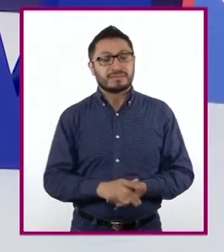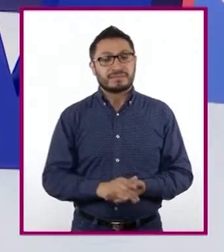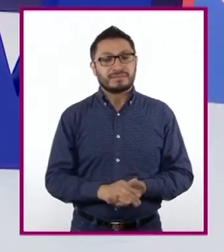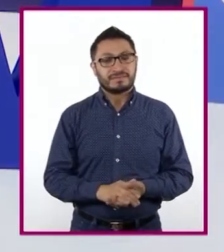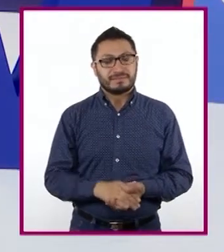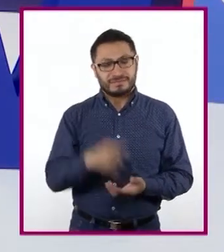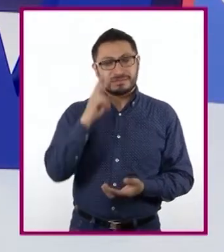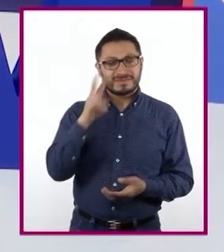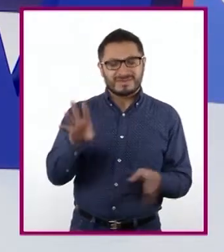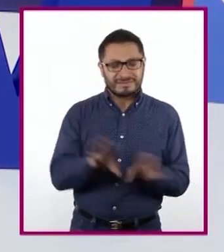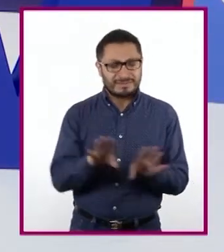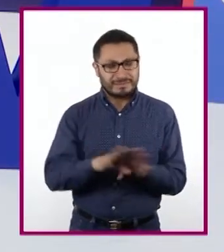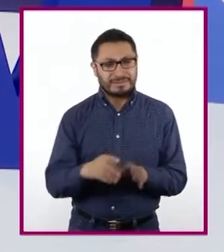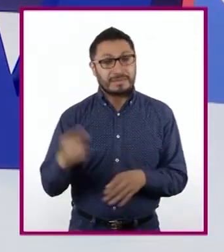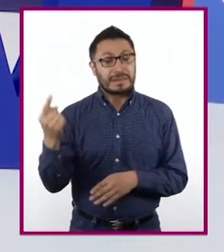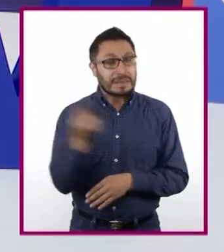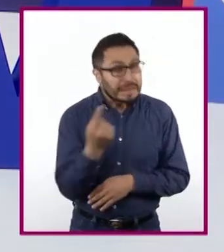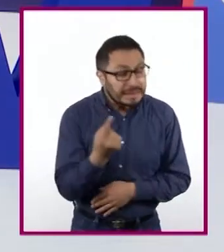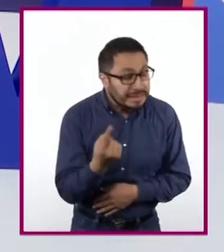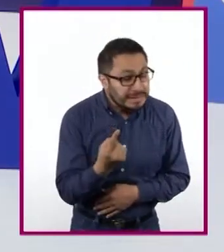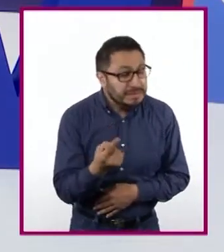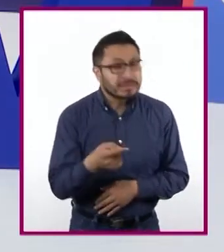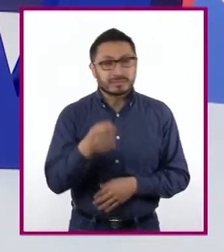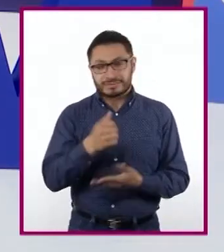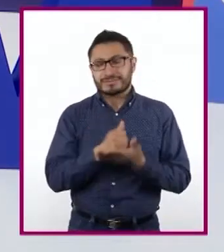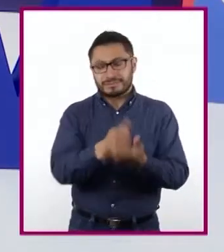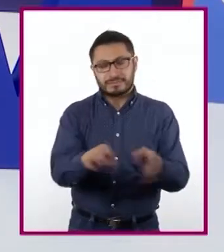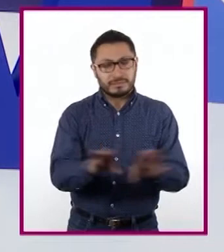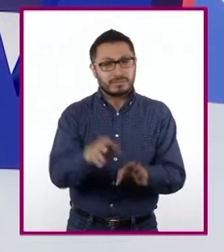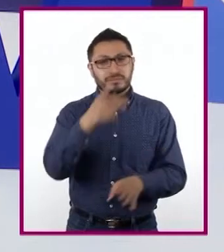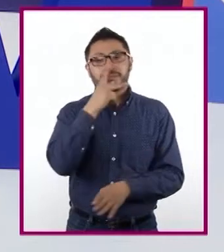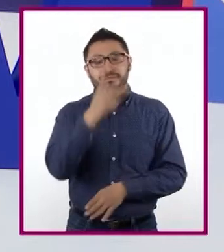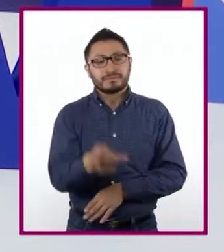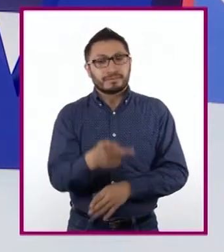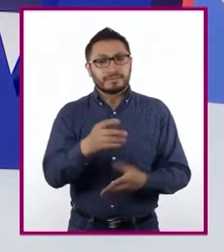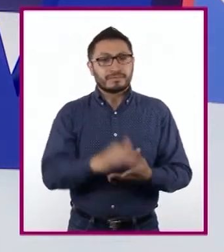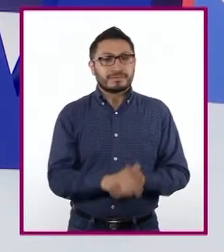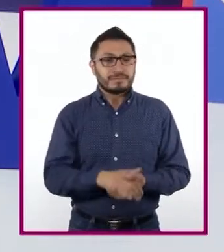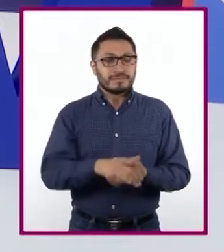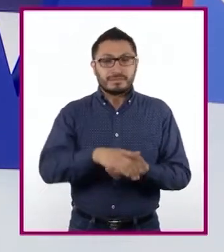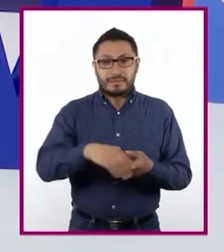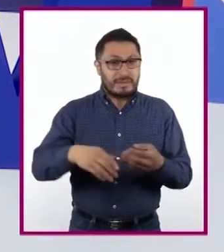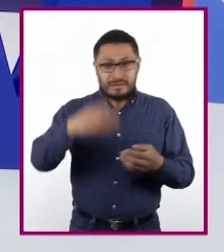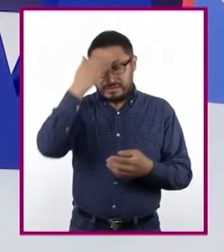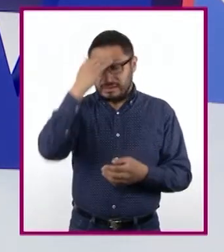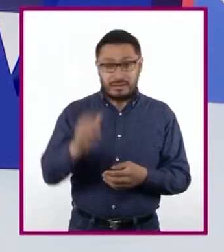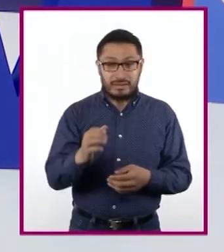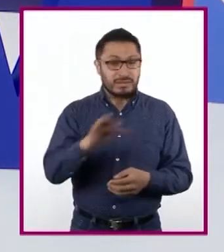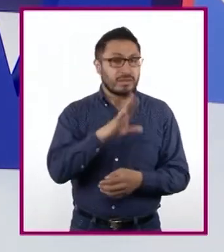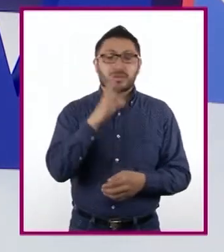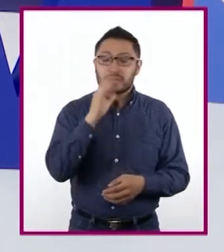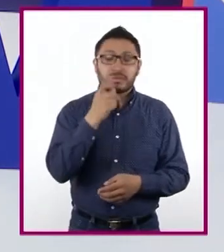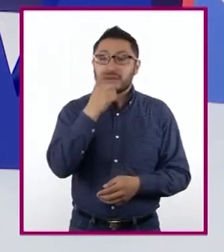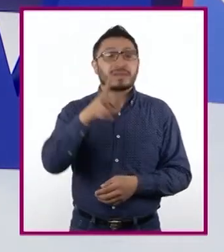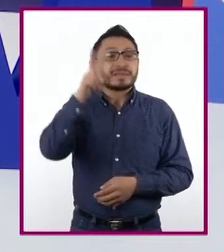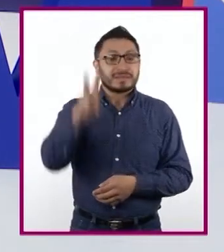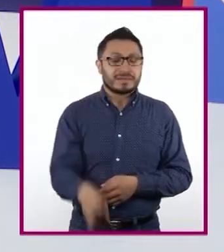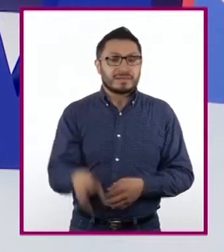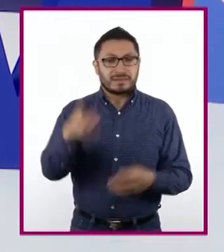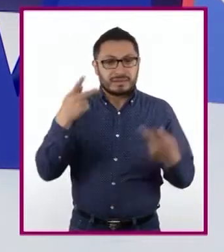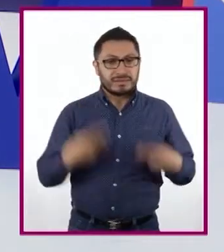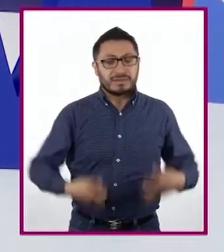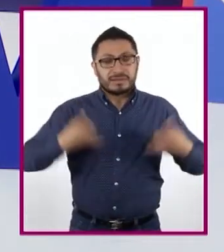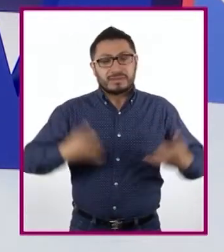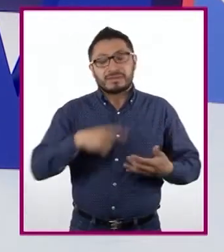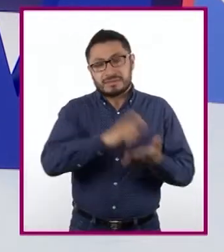¿Se fijaron cómo el que nos ayuda a expresar este hecho incierto? Pues no podemos asegurar que el ser un escritor